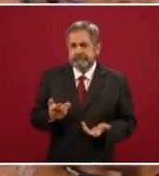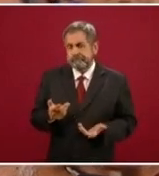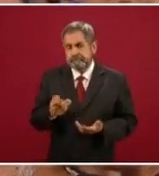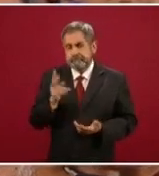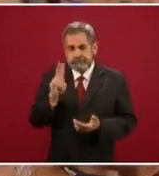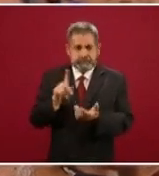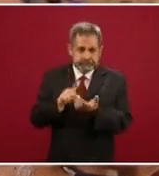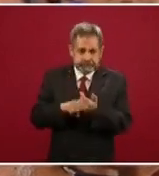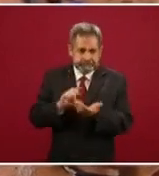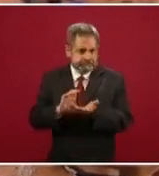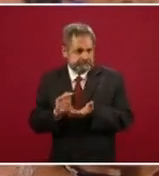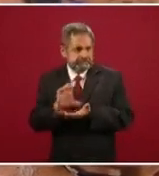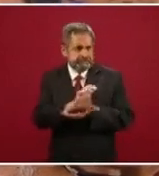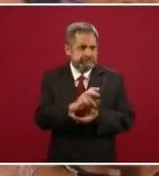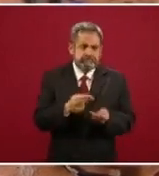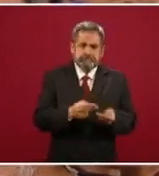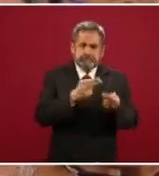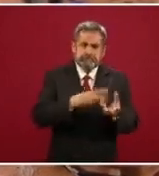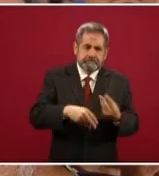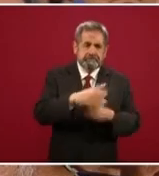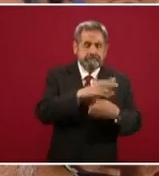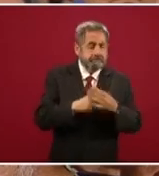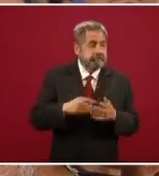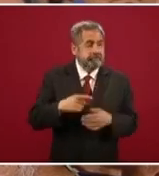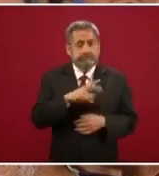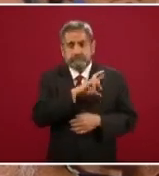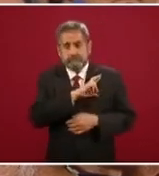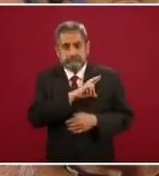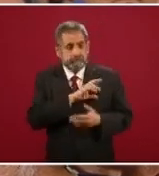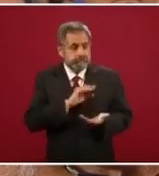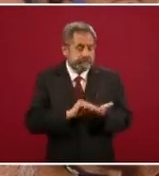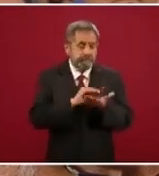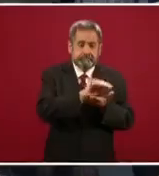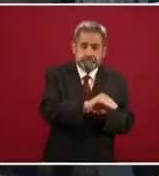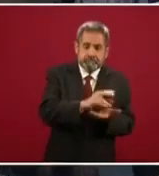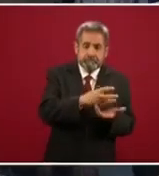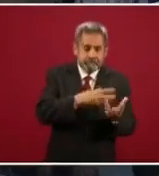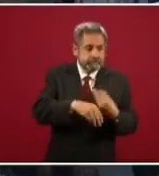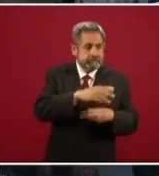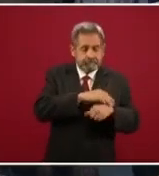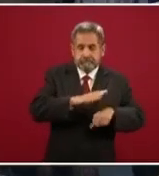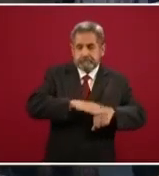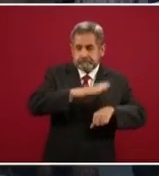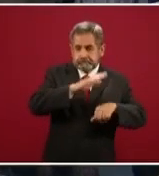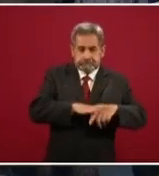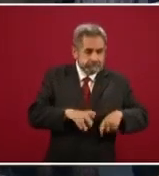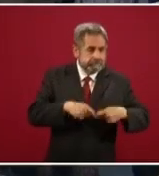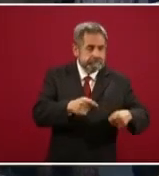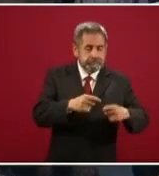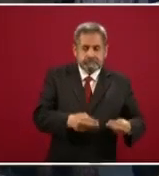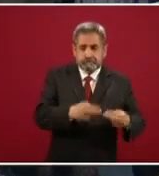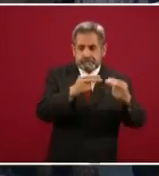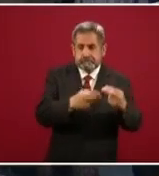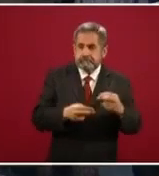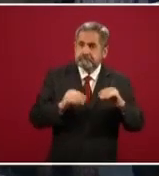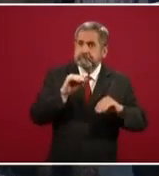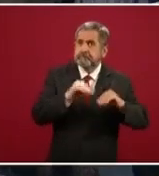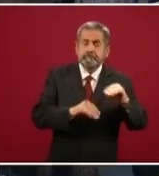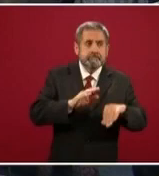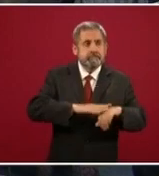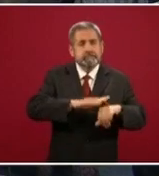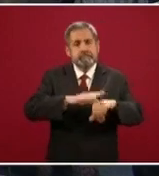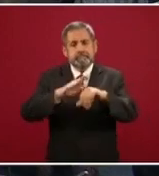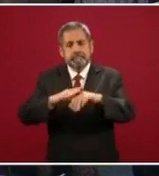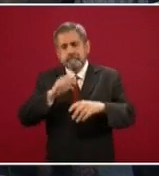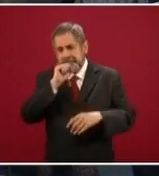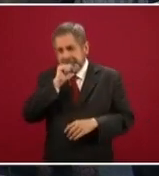se invierta en infraestructura, que la iniciativa privada necesita invertir más en infraestructura.